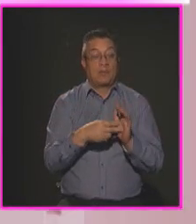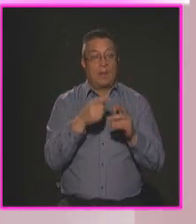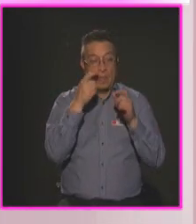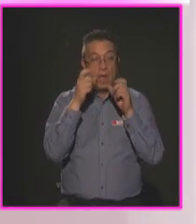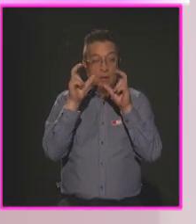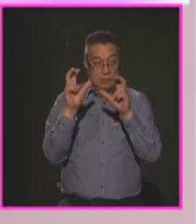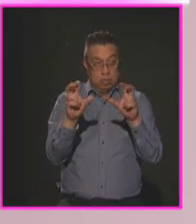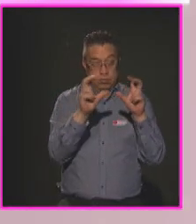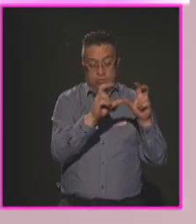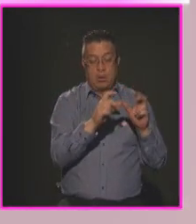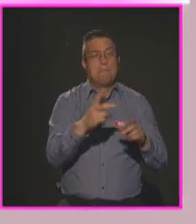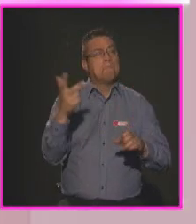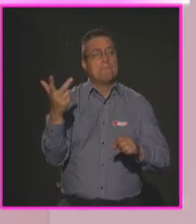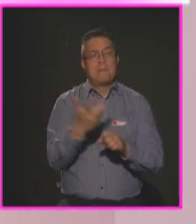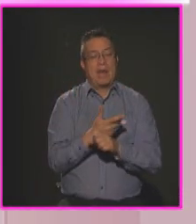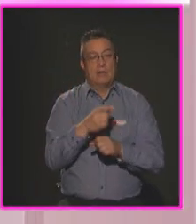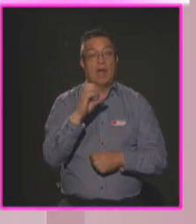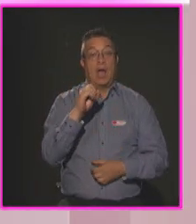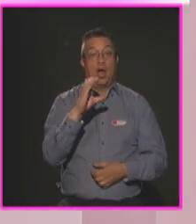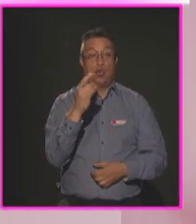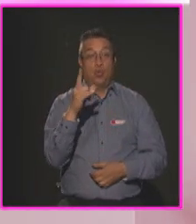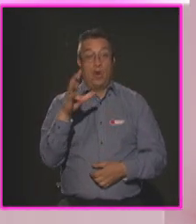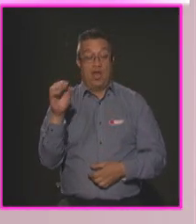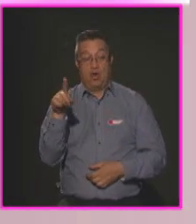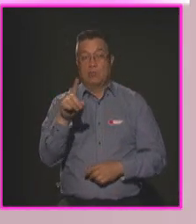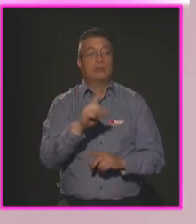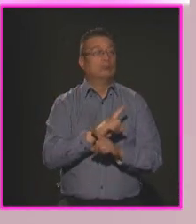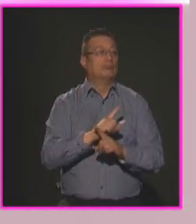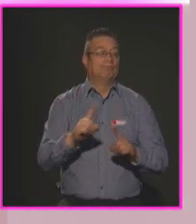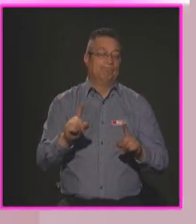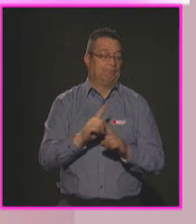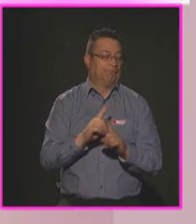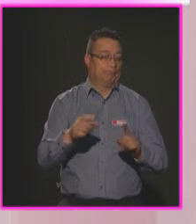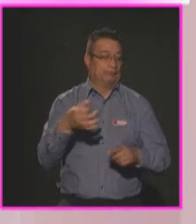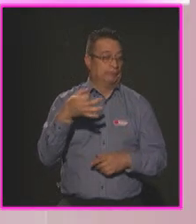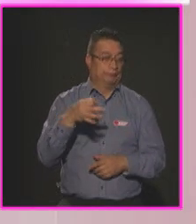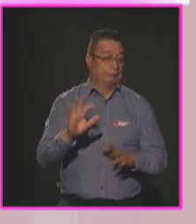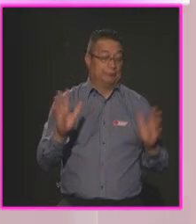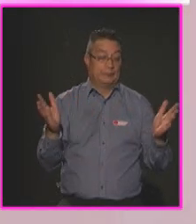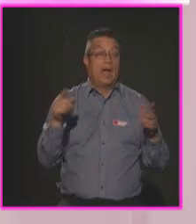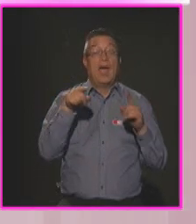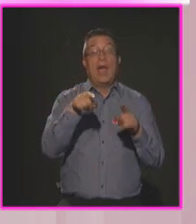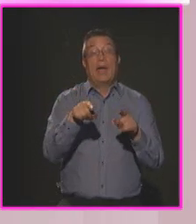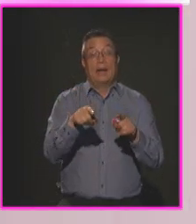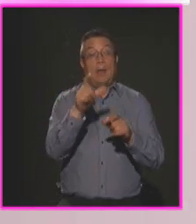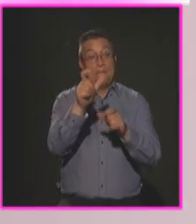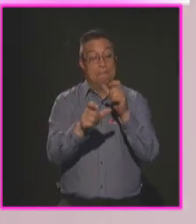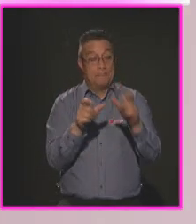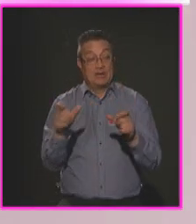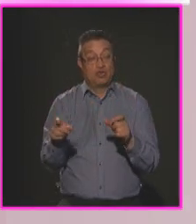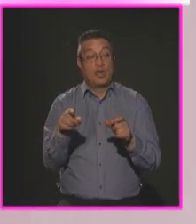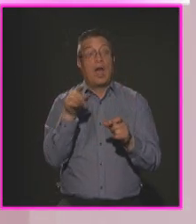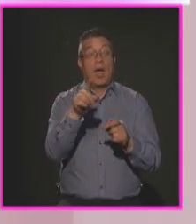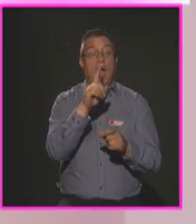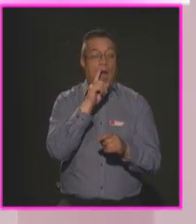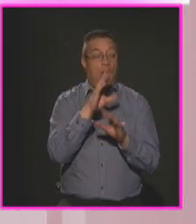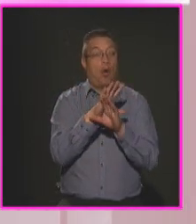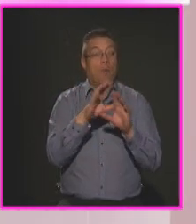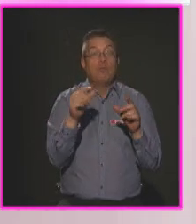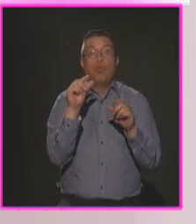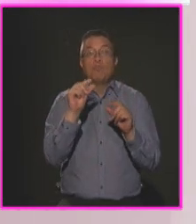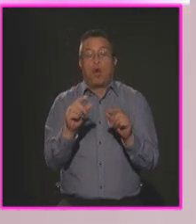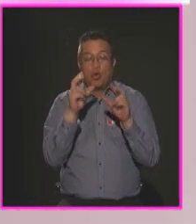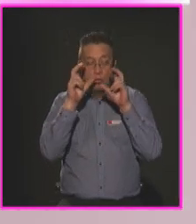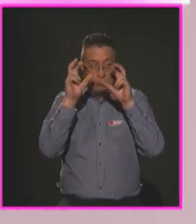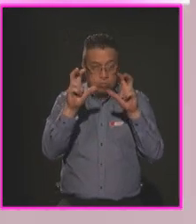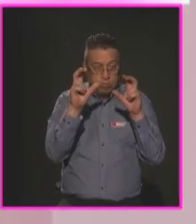Fiscalización es muy ineficiente también. En Aculeo no hubo casos. O sea, la gente, bueno, de partida hay muy pocos fiscalizadores